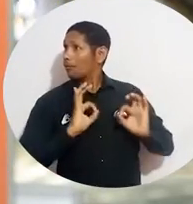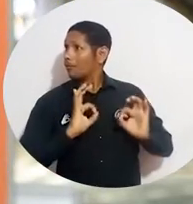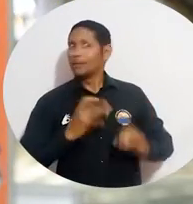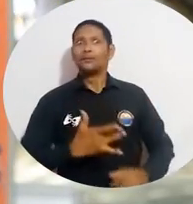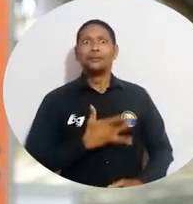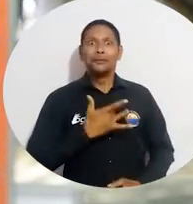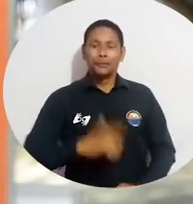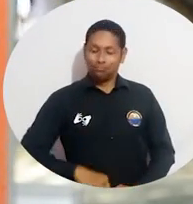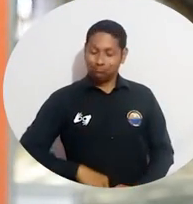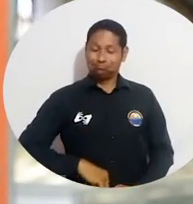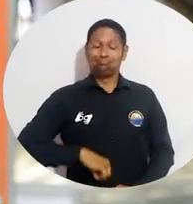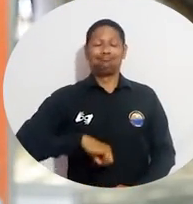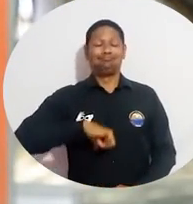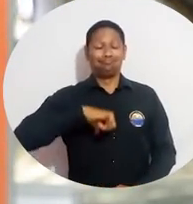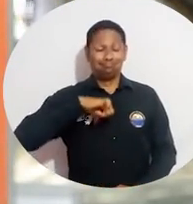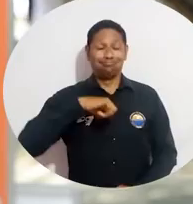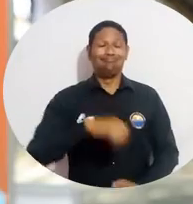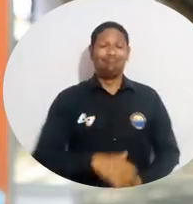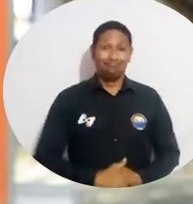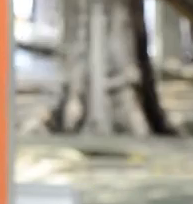Bueno, realmente